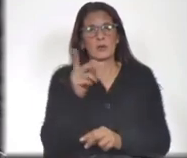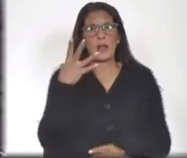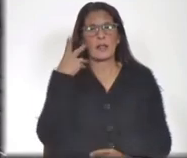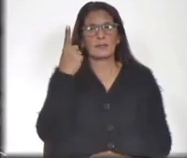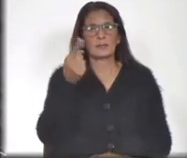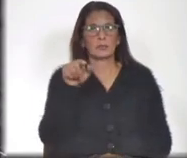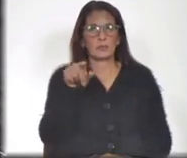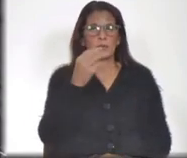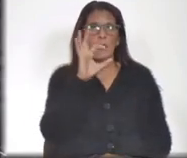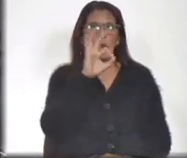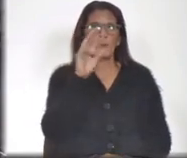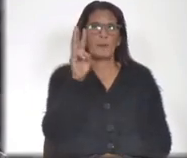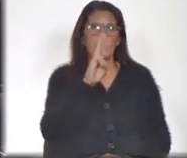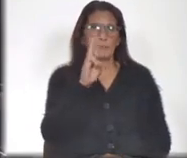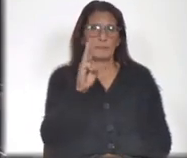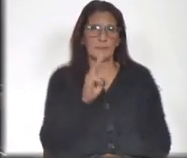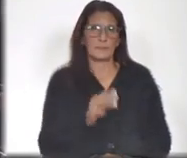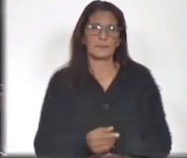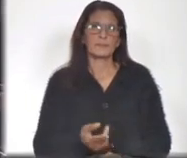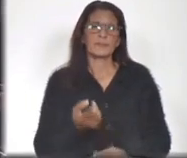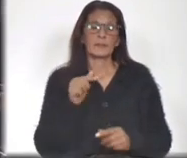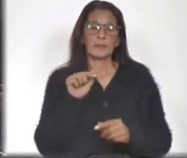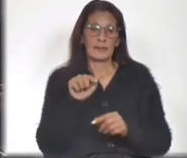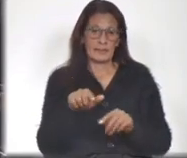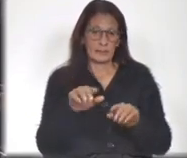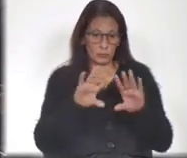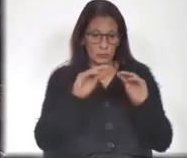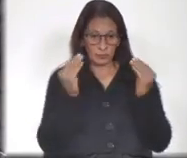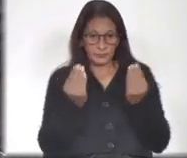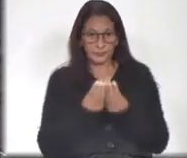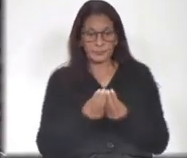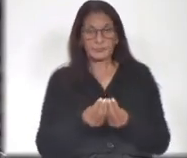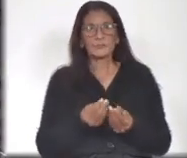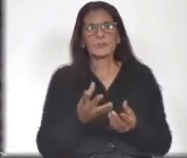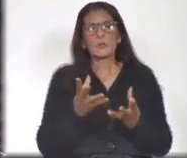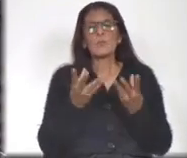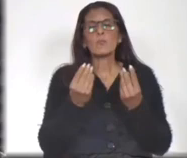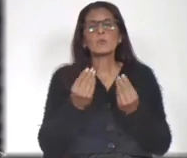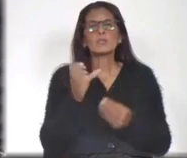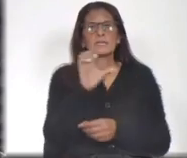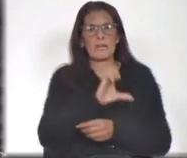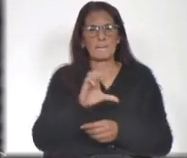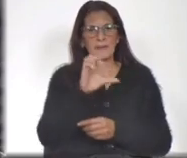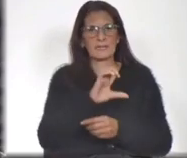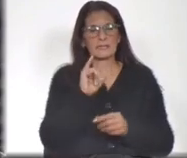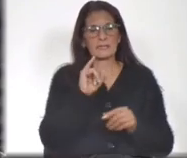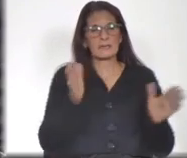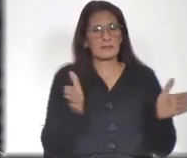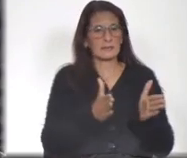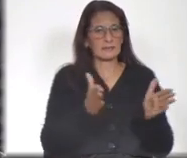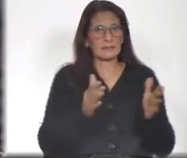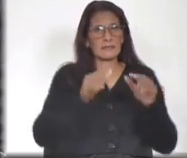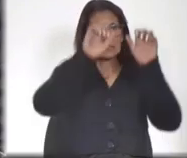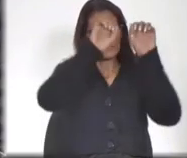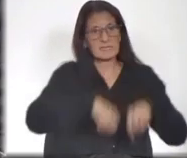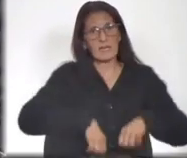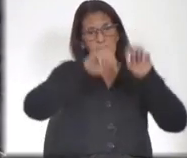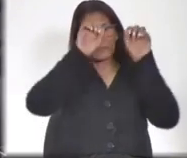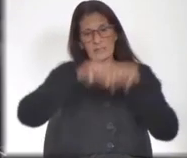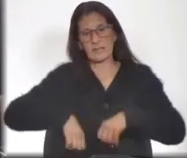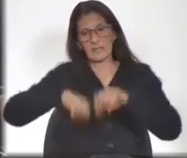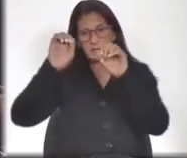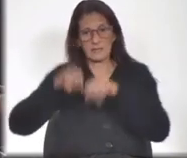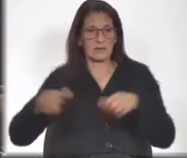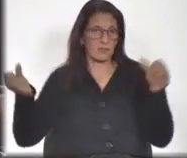de la OPP. En este contexto es que decenas de miles de empresas pequeñas y medianas han cerrado, han ido a la